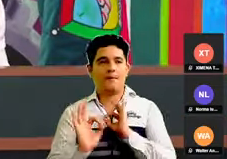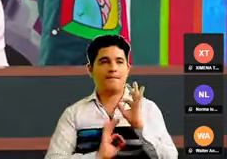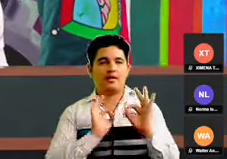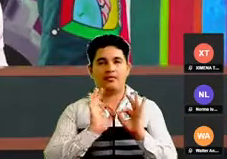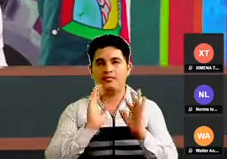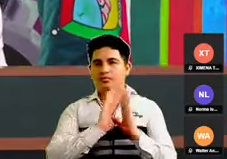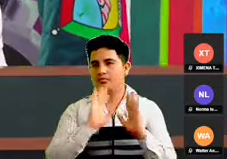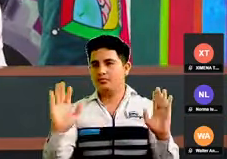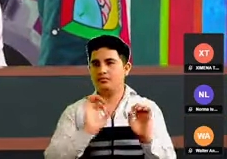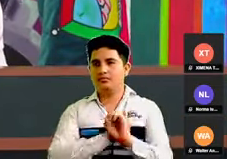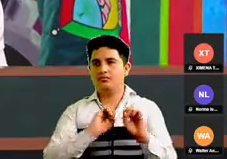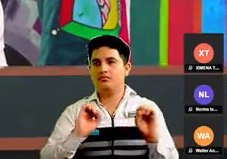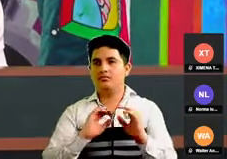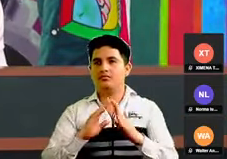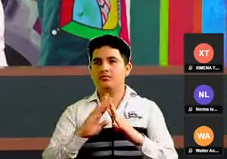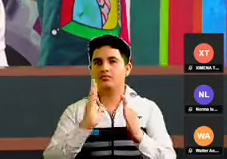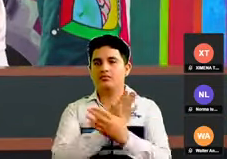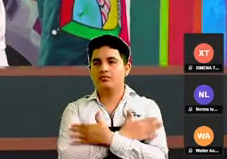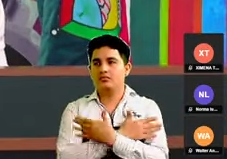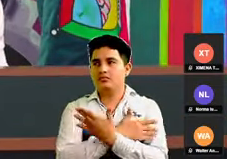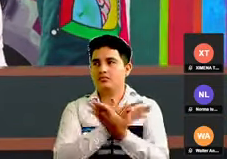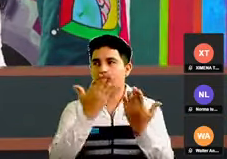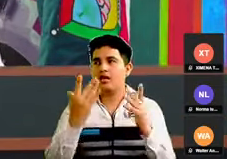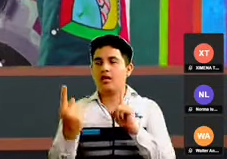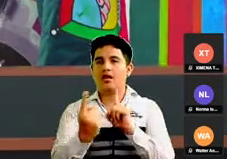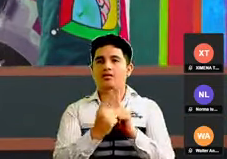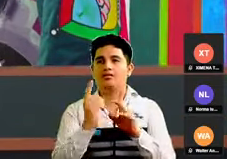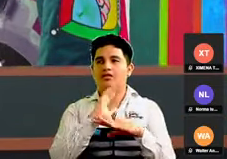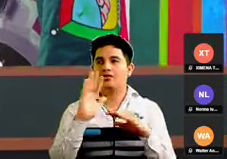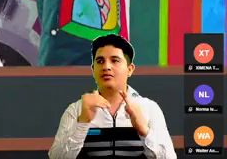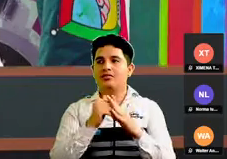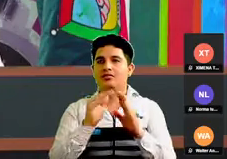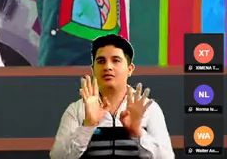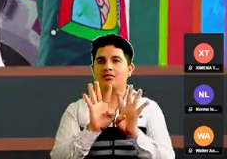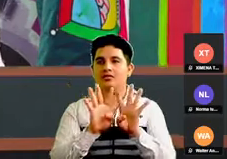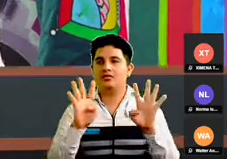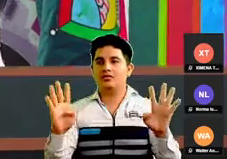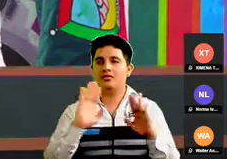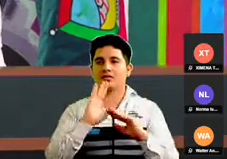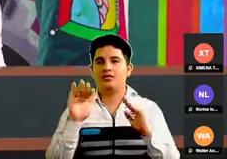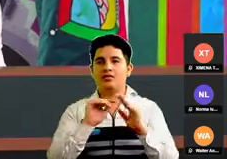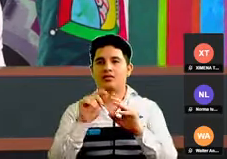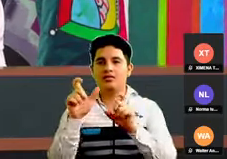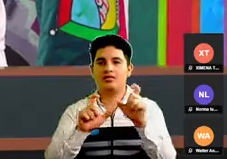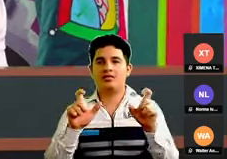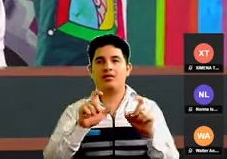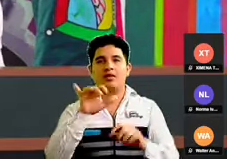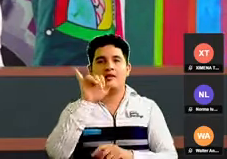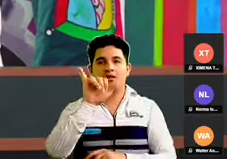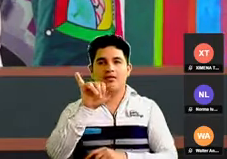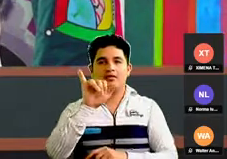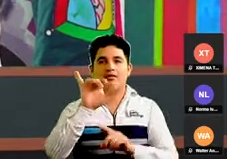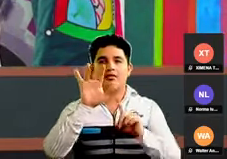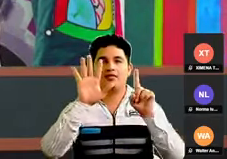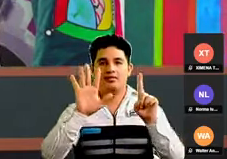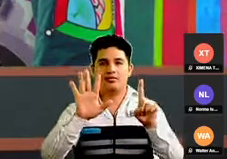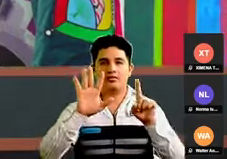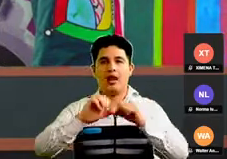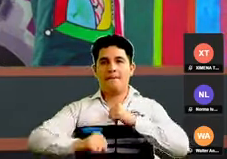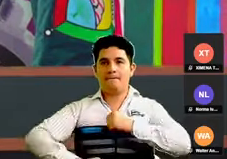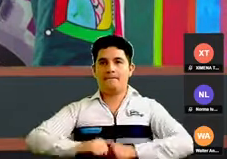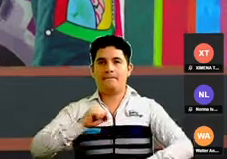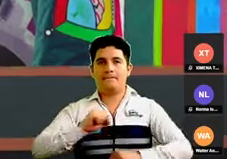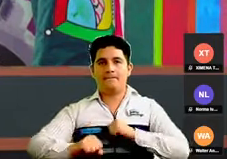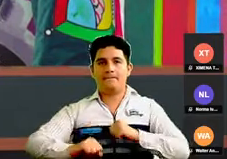Perfecto, no nos queremos despedir sin antes invitar a toda nuestra querida ciudadanía este sábado 6 de mayo